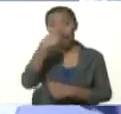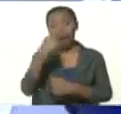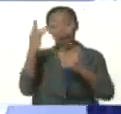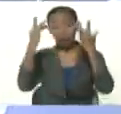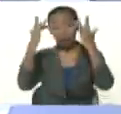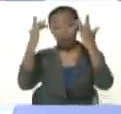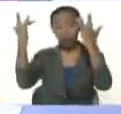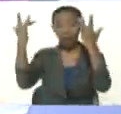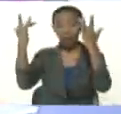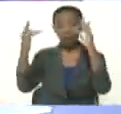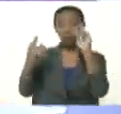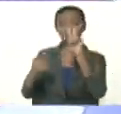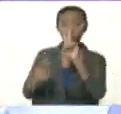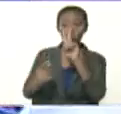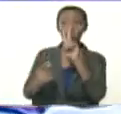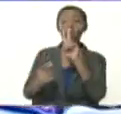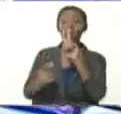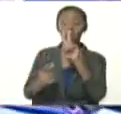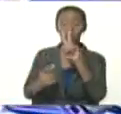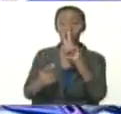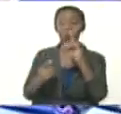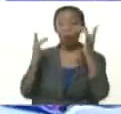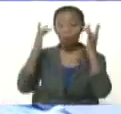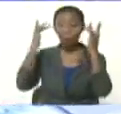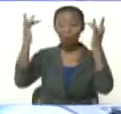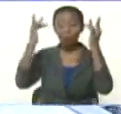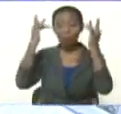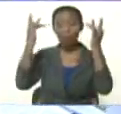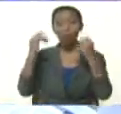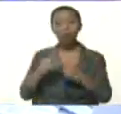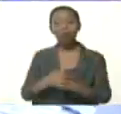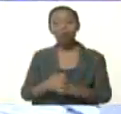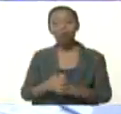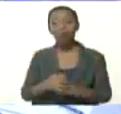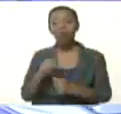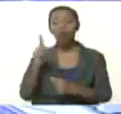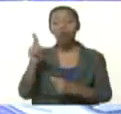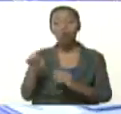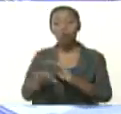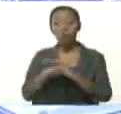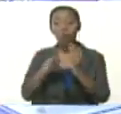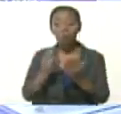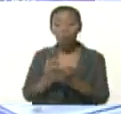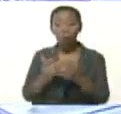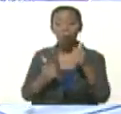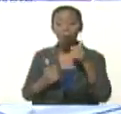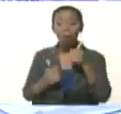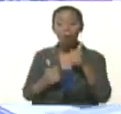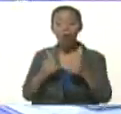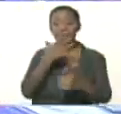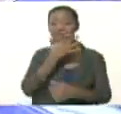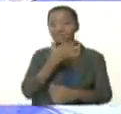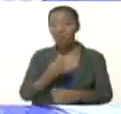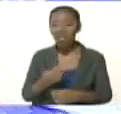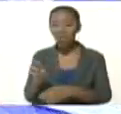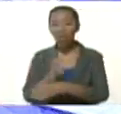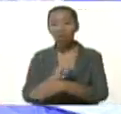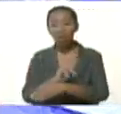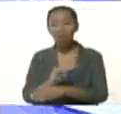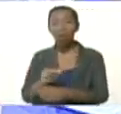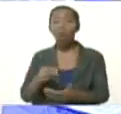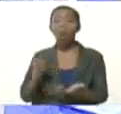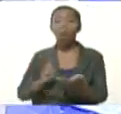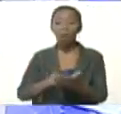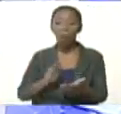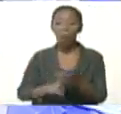inteligente. Tiene cara de genios, criptomundo. Tu cripto bien invertida, el exchange sencillo, rápido y seguro. ¿Qué te